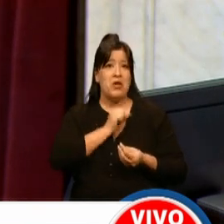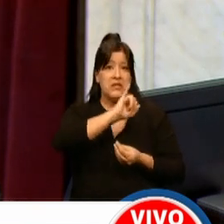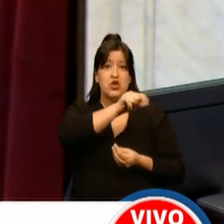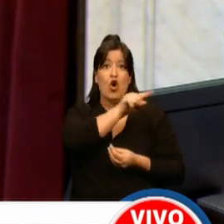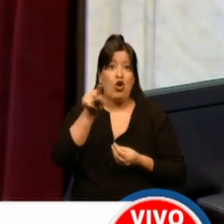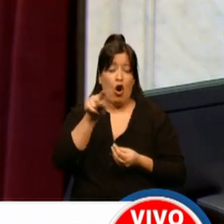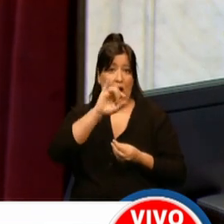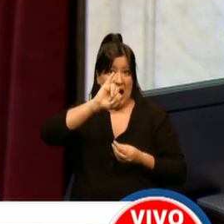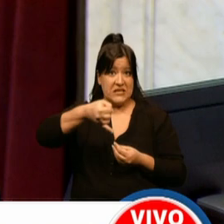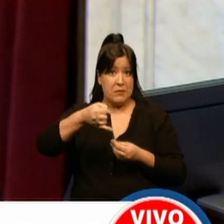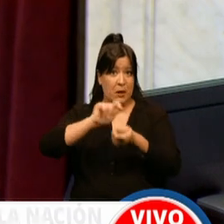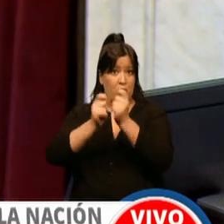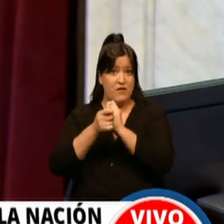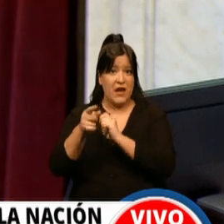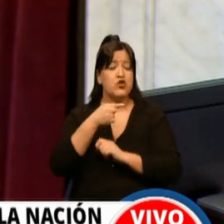acepta